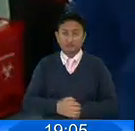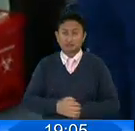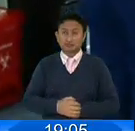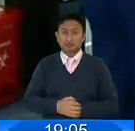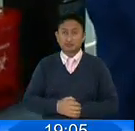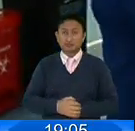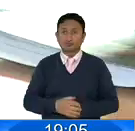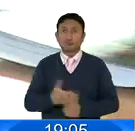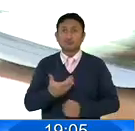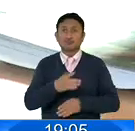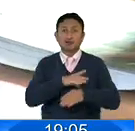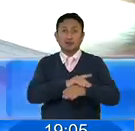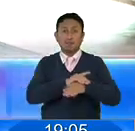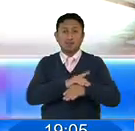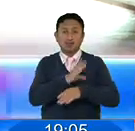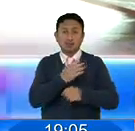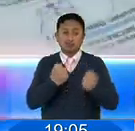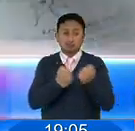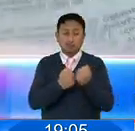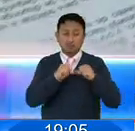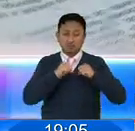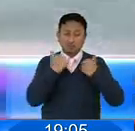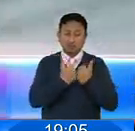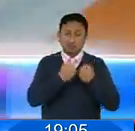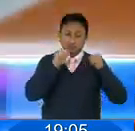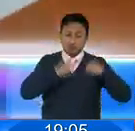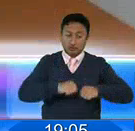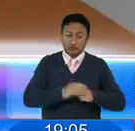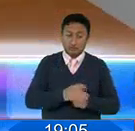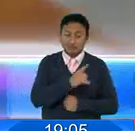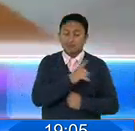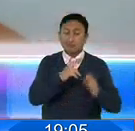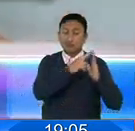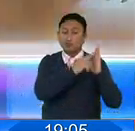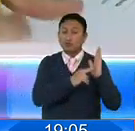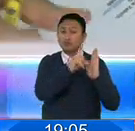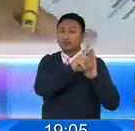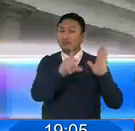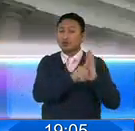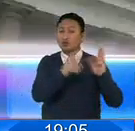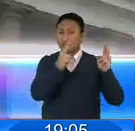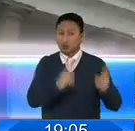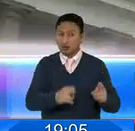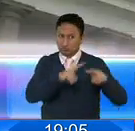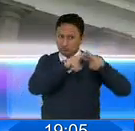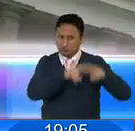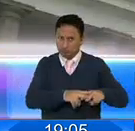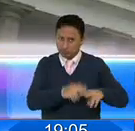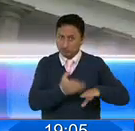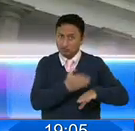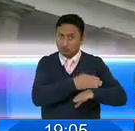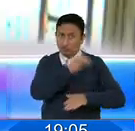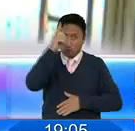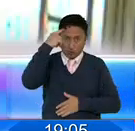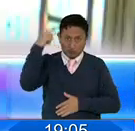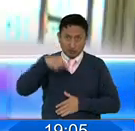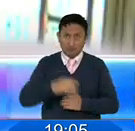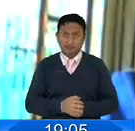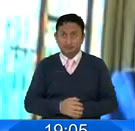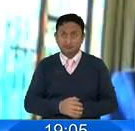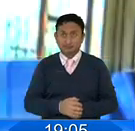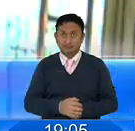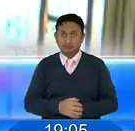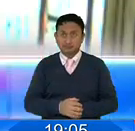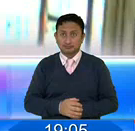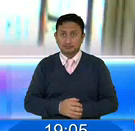Médicos respaldan a asambleístas para que se modifique y revise el reglamento de la ley humanitaria emitido por el Ejecutivo. Rechazamos